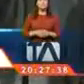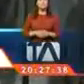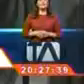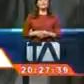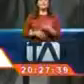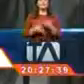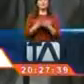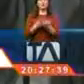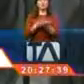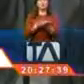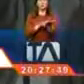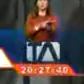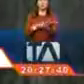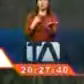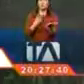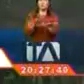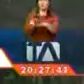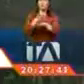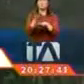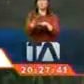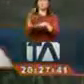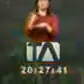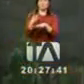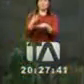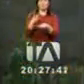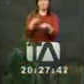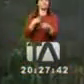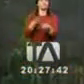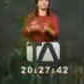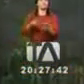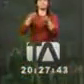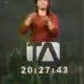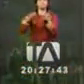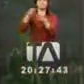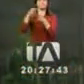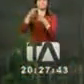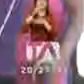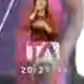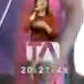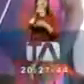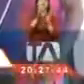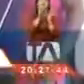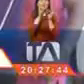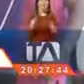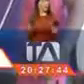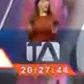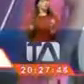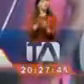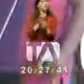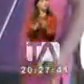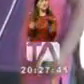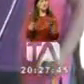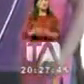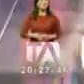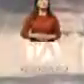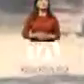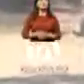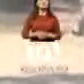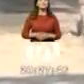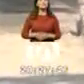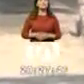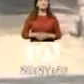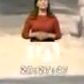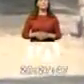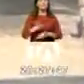entregar cosas que todavía no están completas. En su intervención, el presidente de la República también habló sobre las personas damnificadas